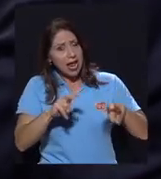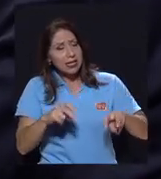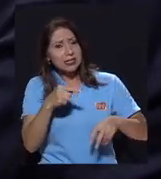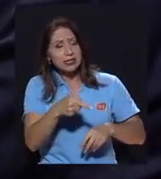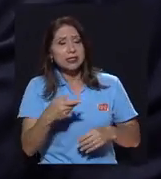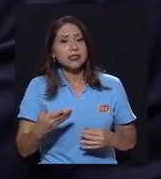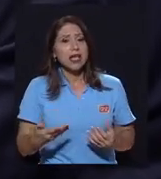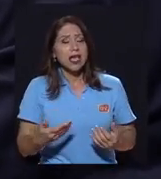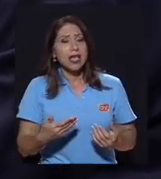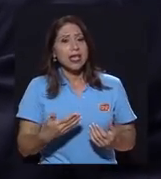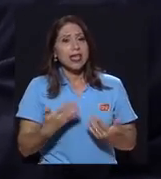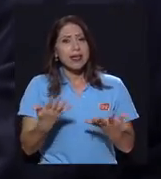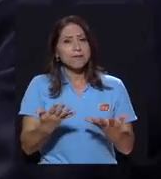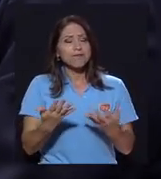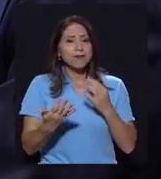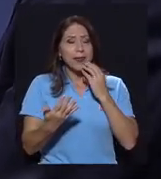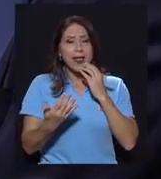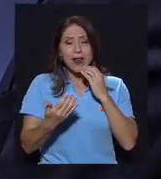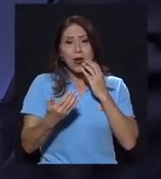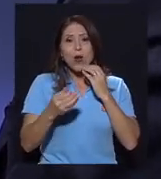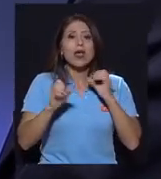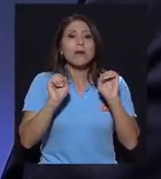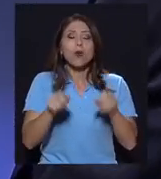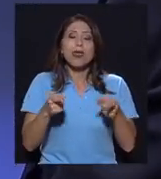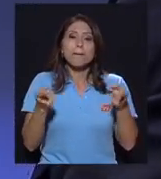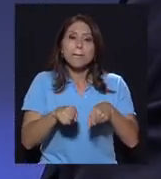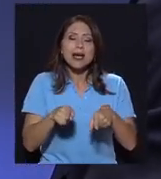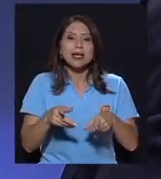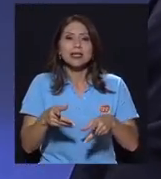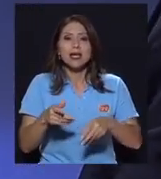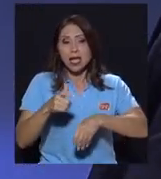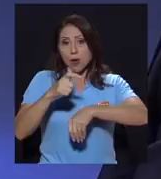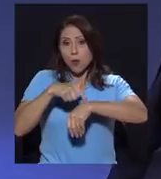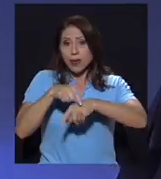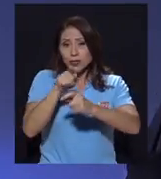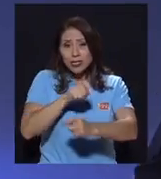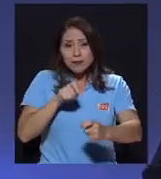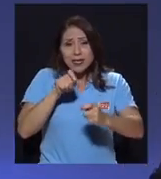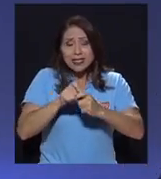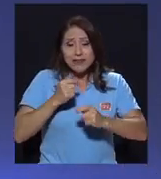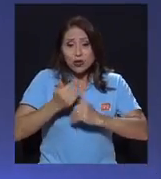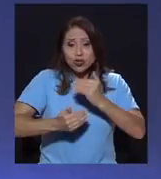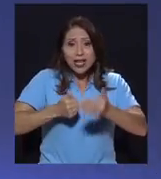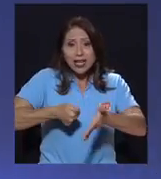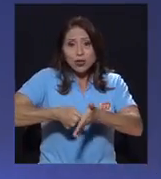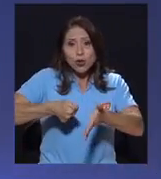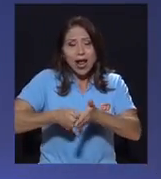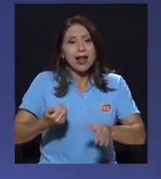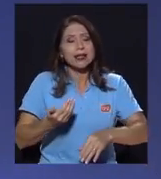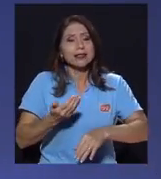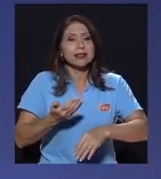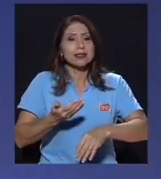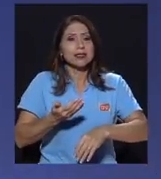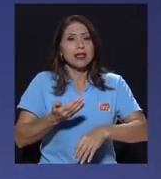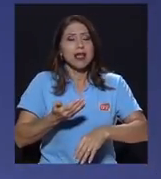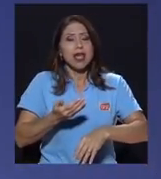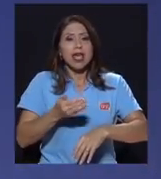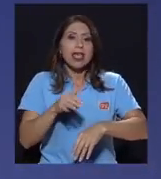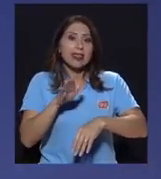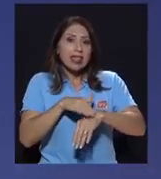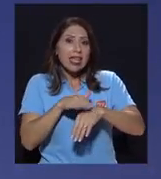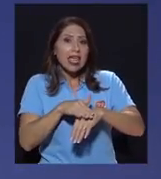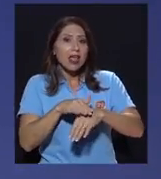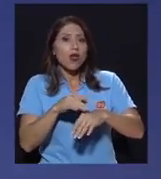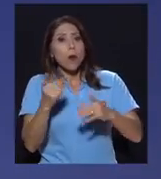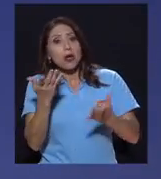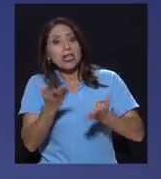presenta que la interpretación que se puede dar en momentos específicos electorales alrededor de en detrimento de la